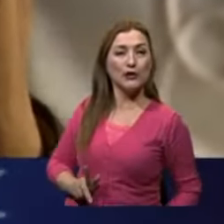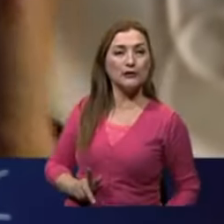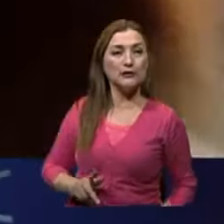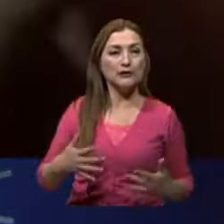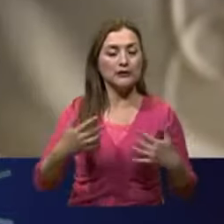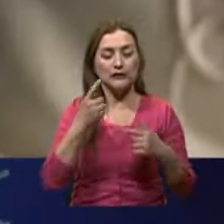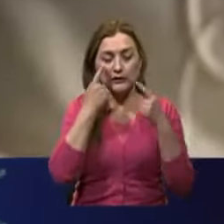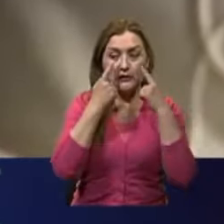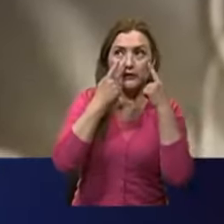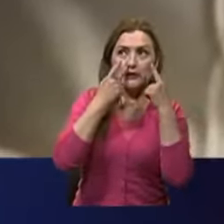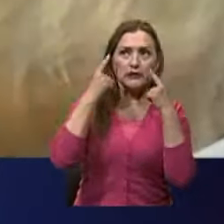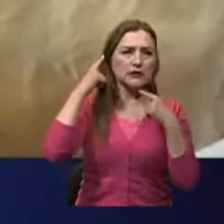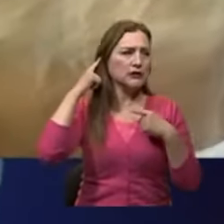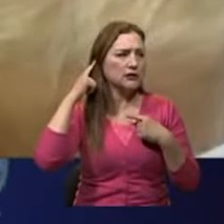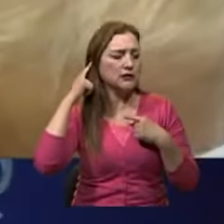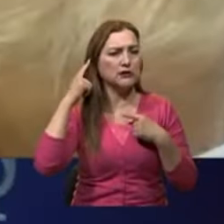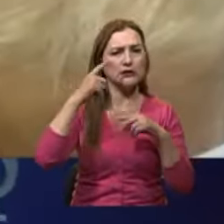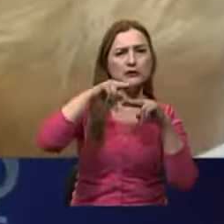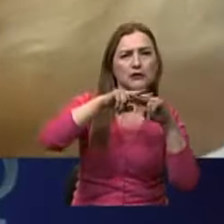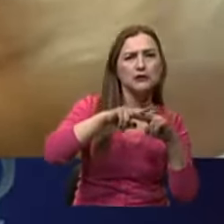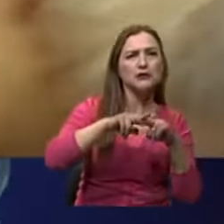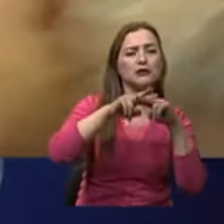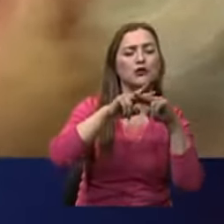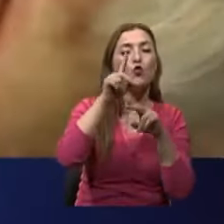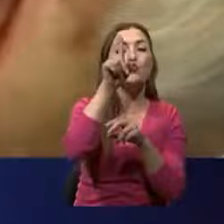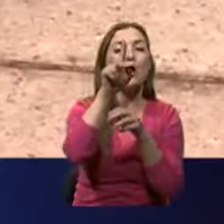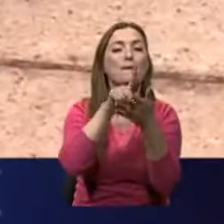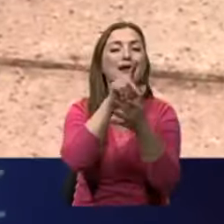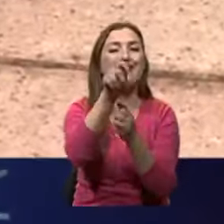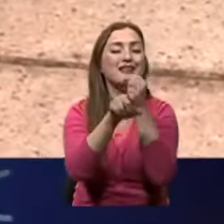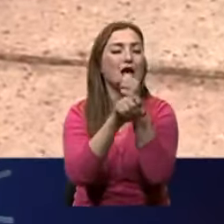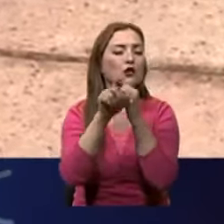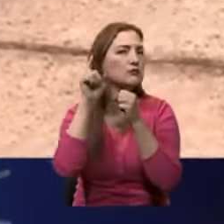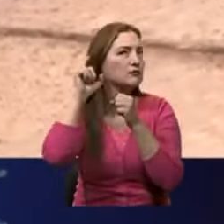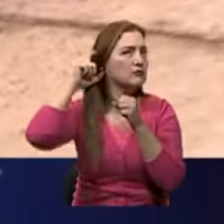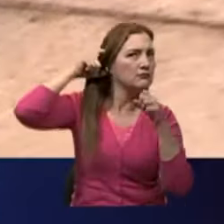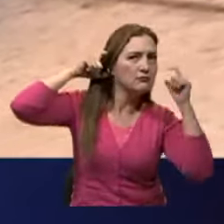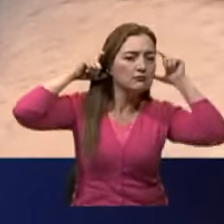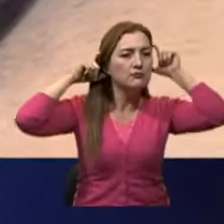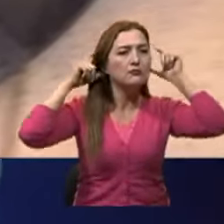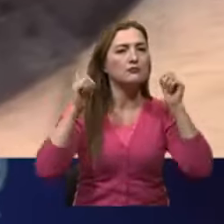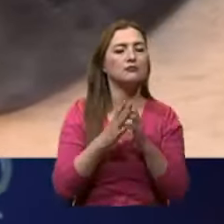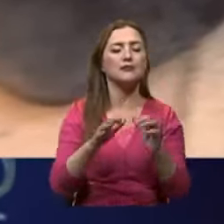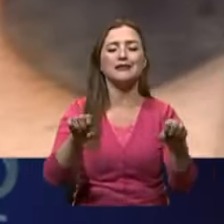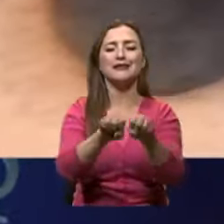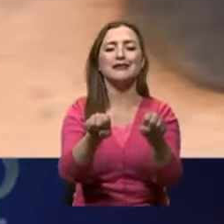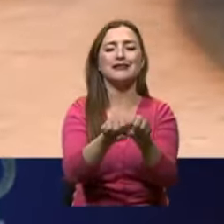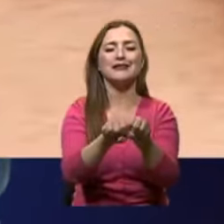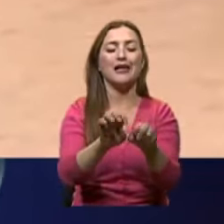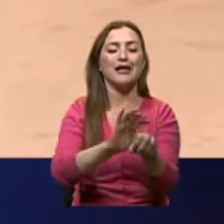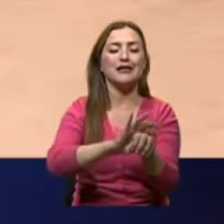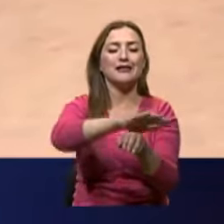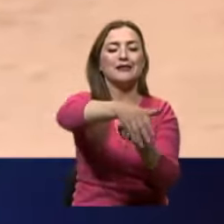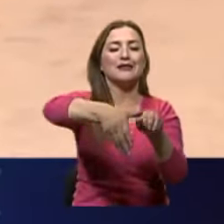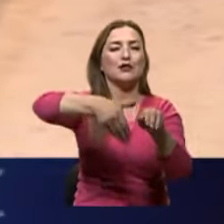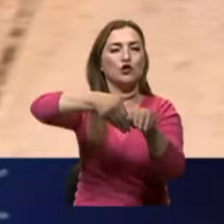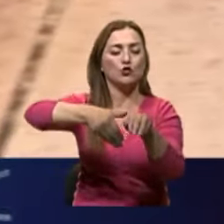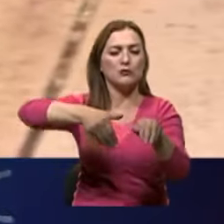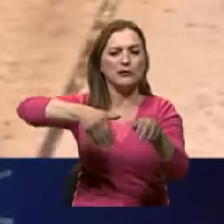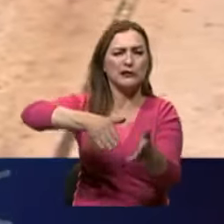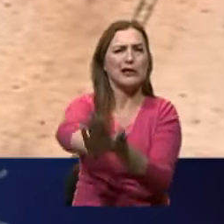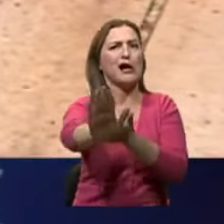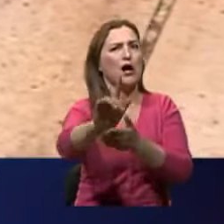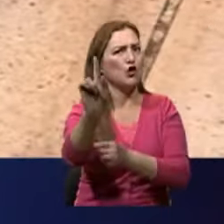la vista y el oído. Revísalos mínimo una vez al año. Utiliza calzado cerrado y antideslizante, con suela de goma para un